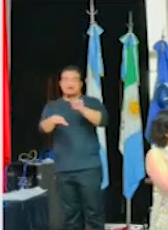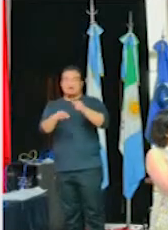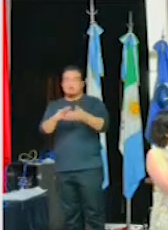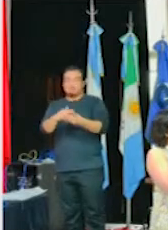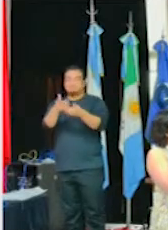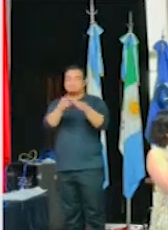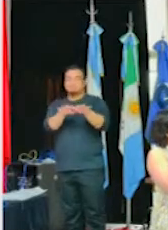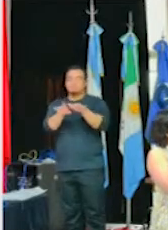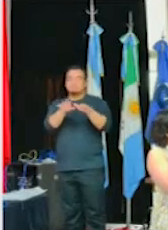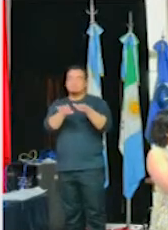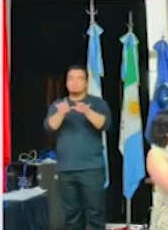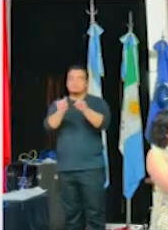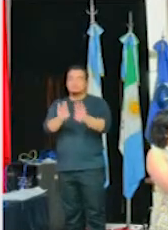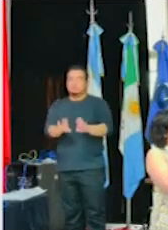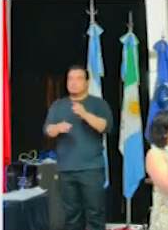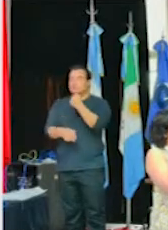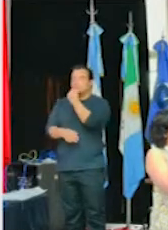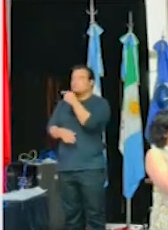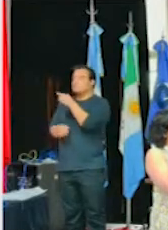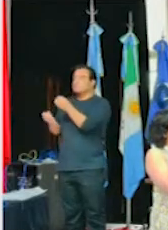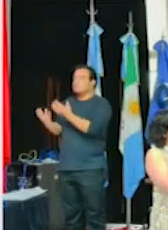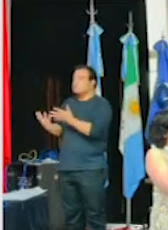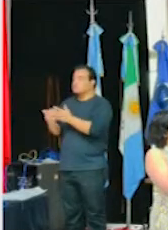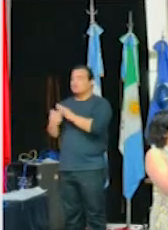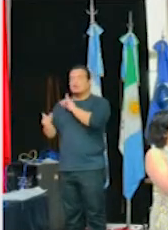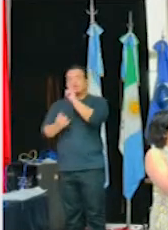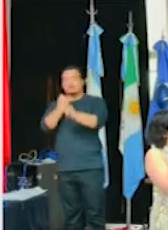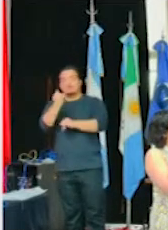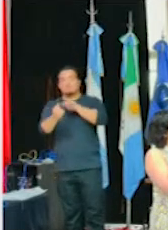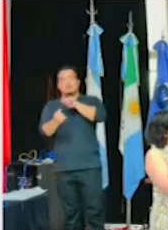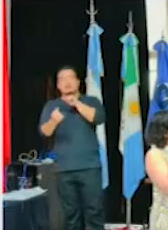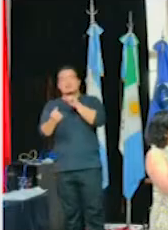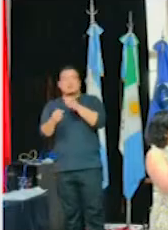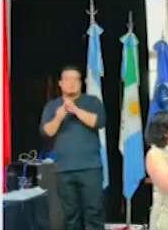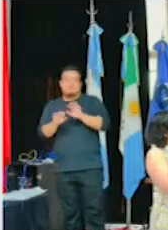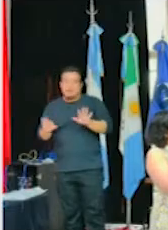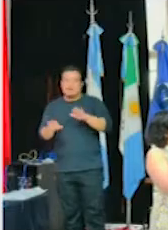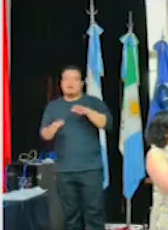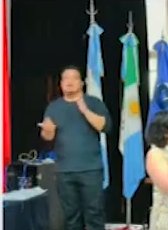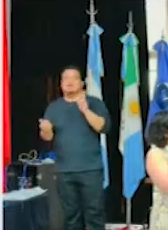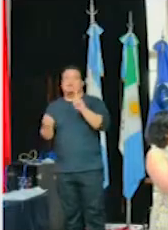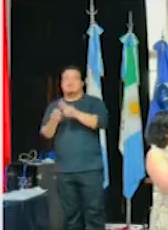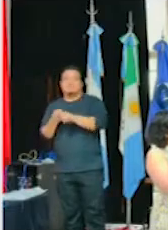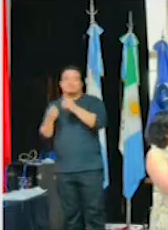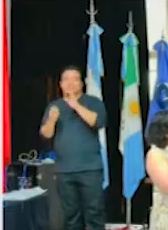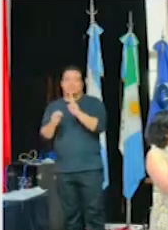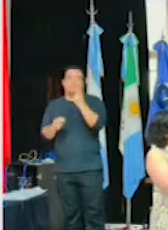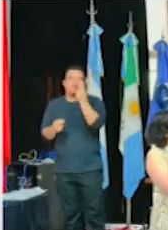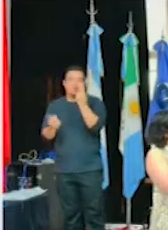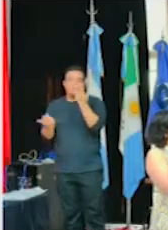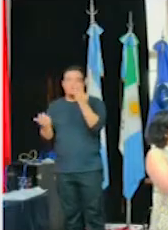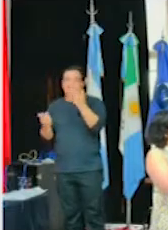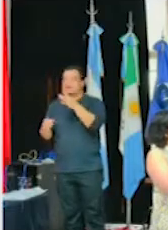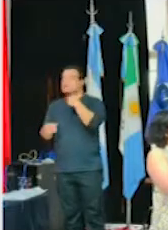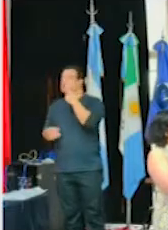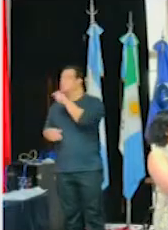ordenador, ¿sí? ¿Cómo estás? Mal, desde que murió Joaquín, me encuentro sola, duermo mal, lloro, los hijos